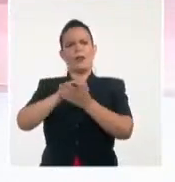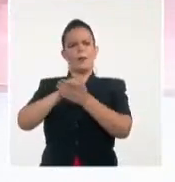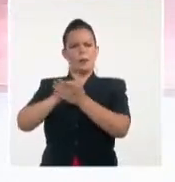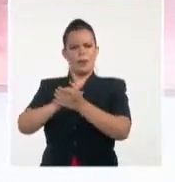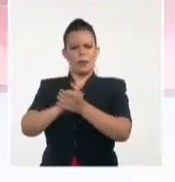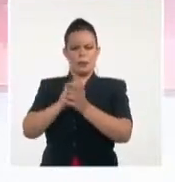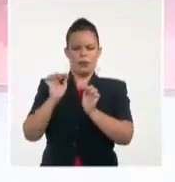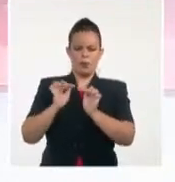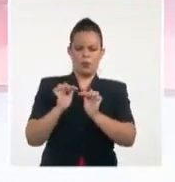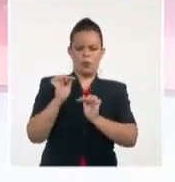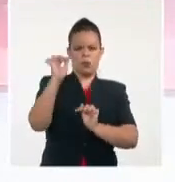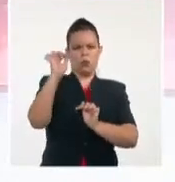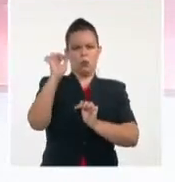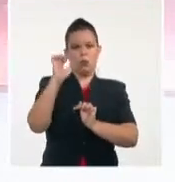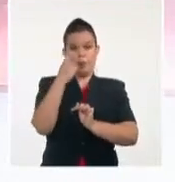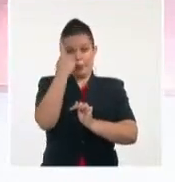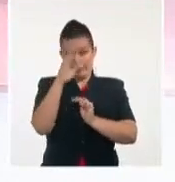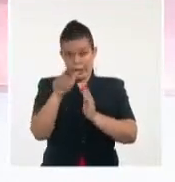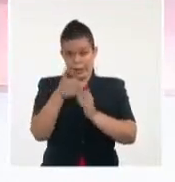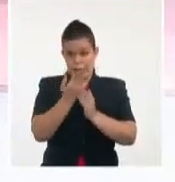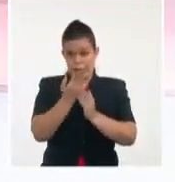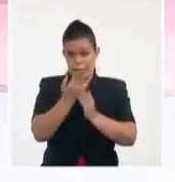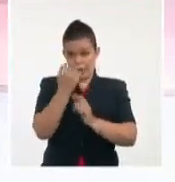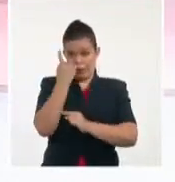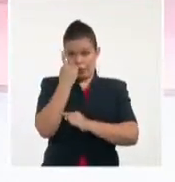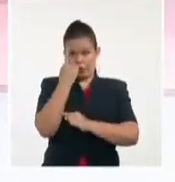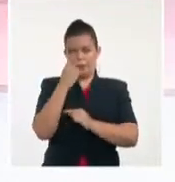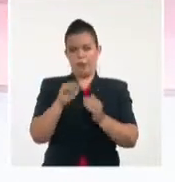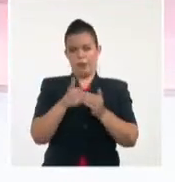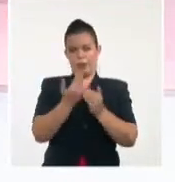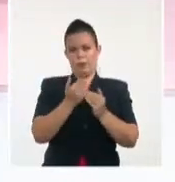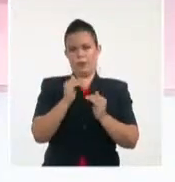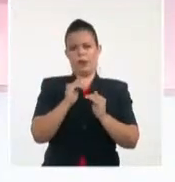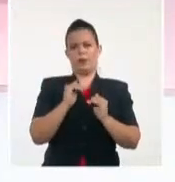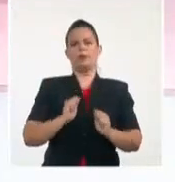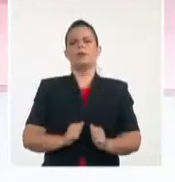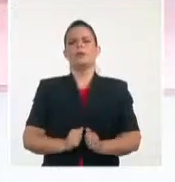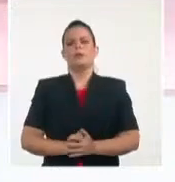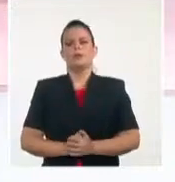cuando Elsa estaba trasladándose por aquí.